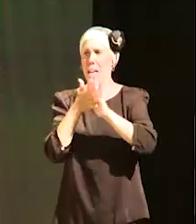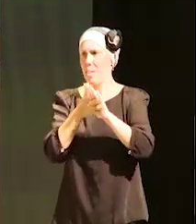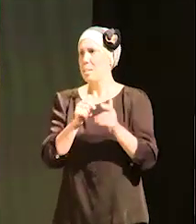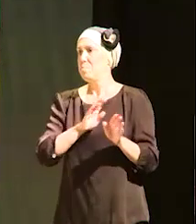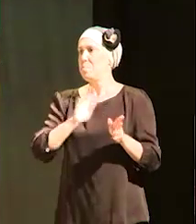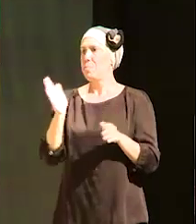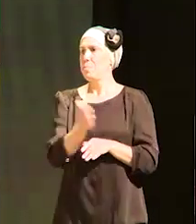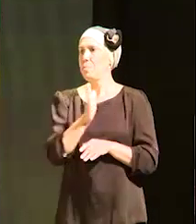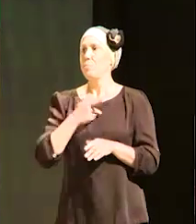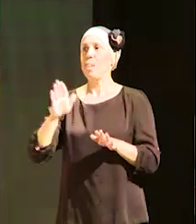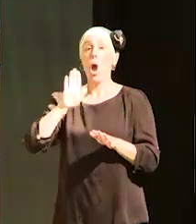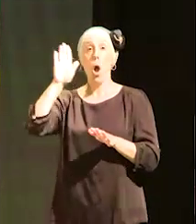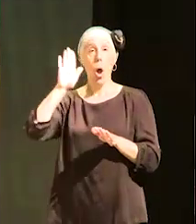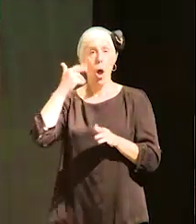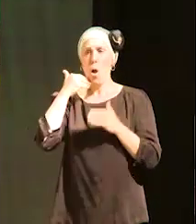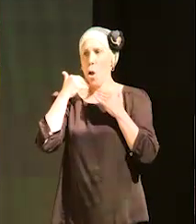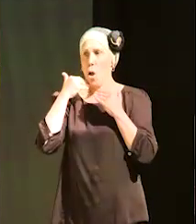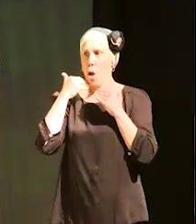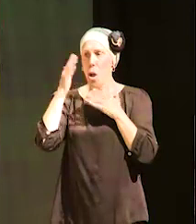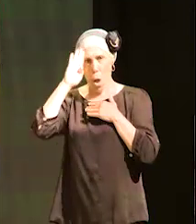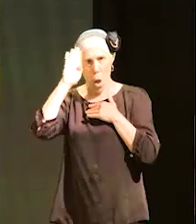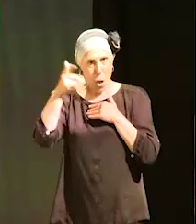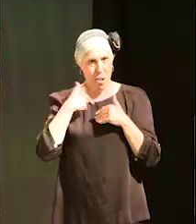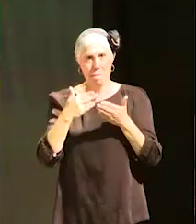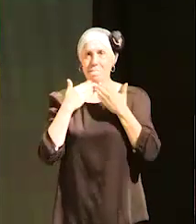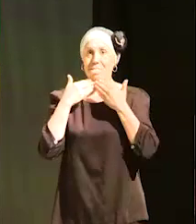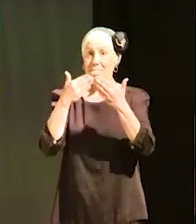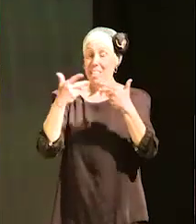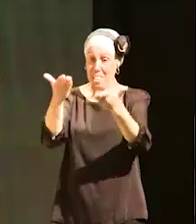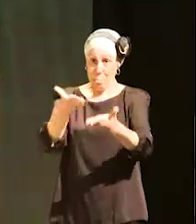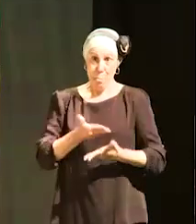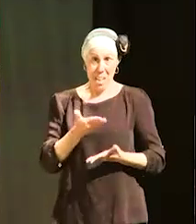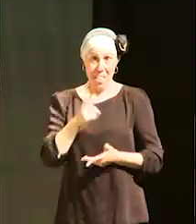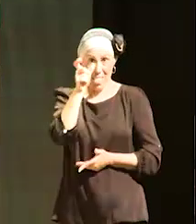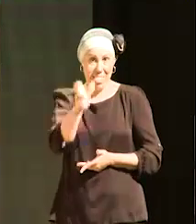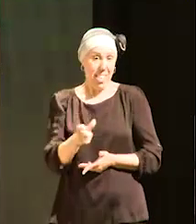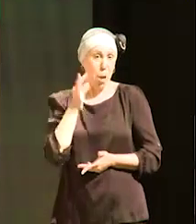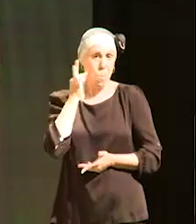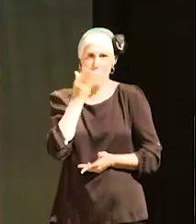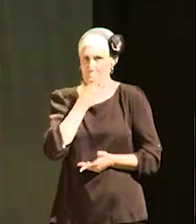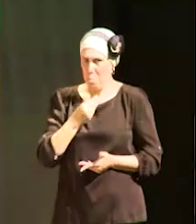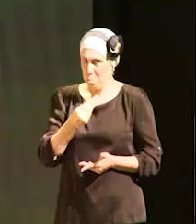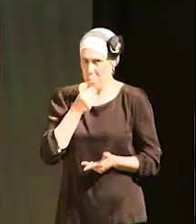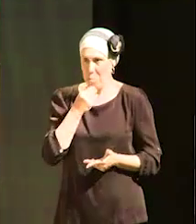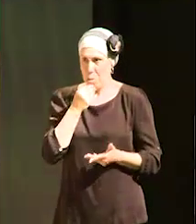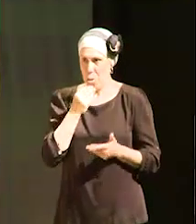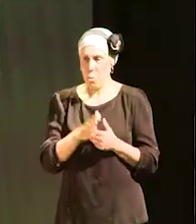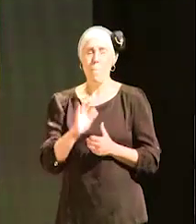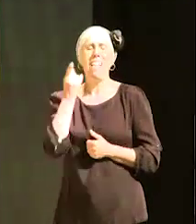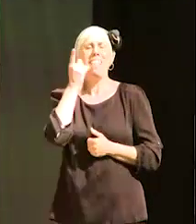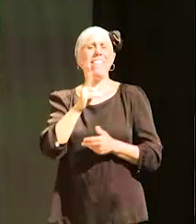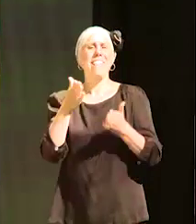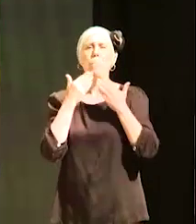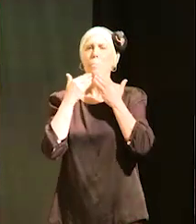como a la organización la invitación de esta bella mujer y agradezco todas las voces que has traído